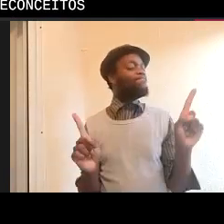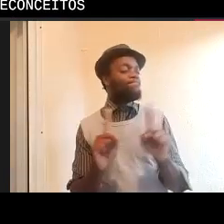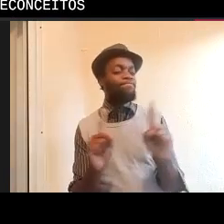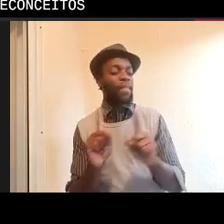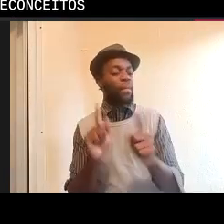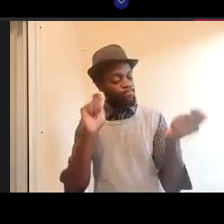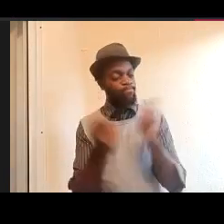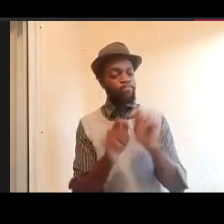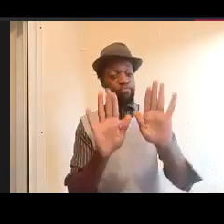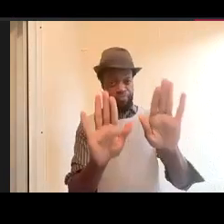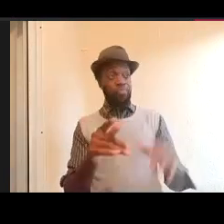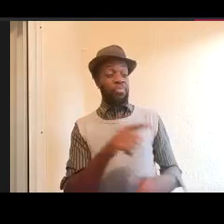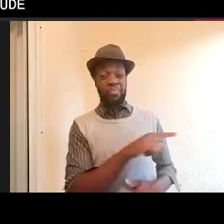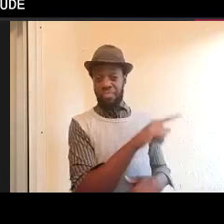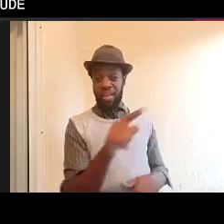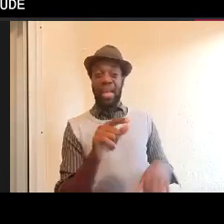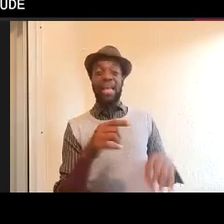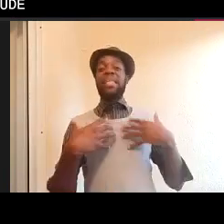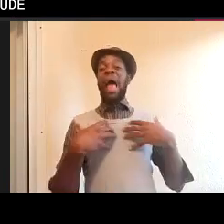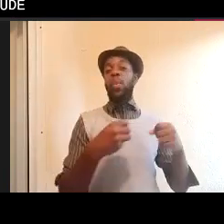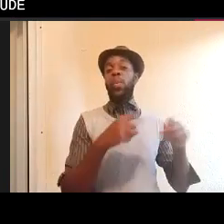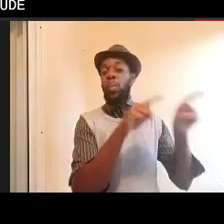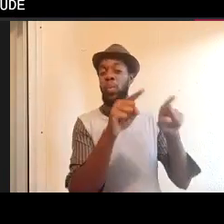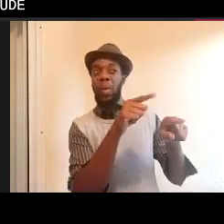salud frases como,